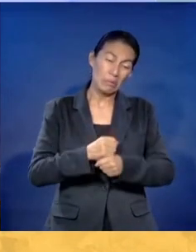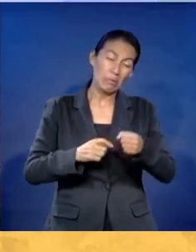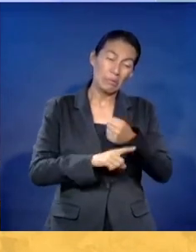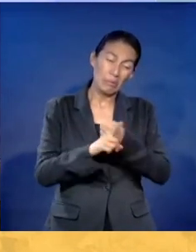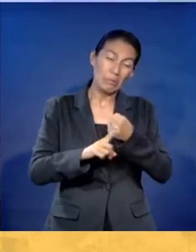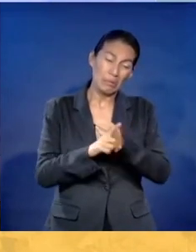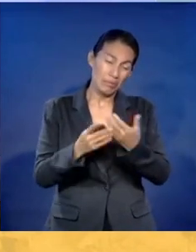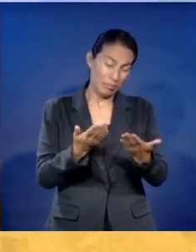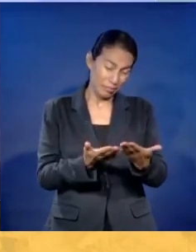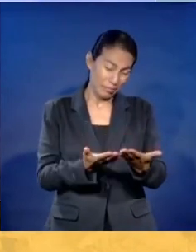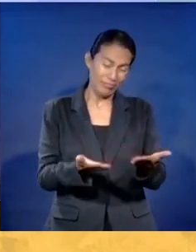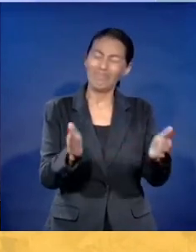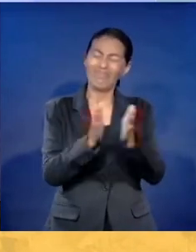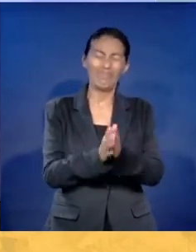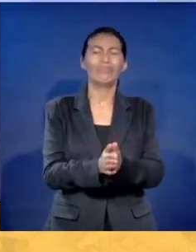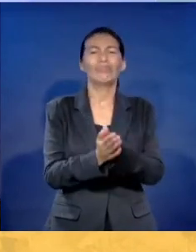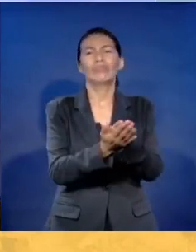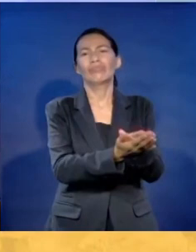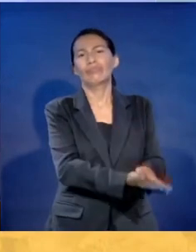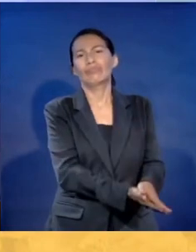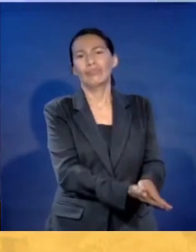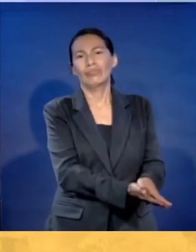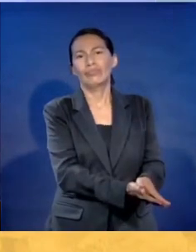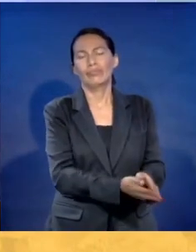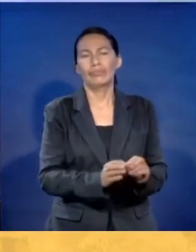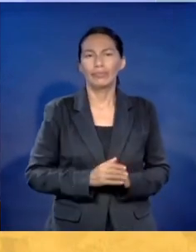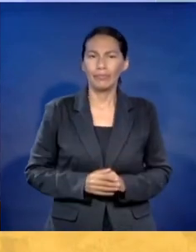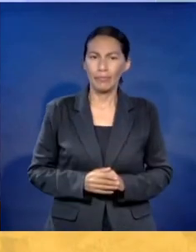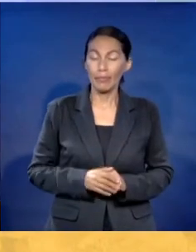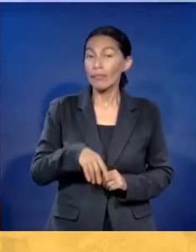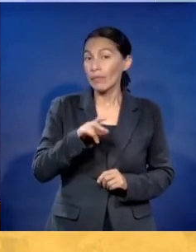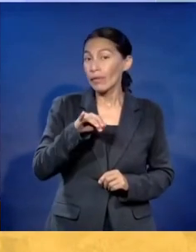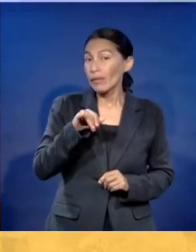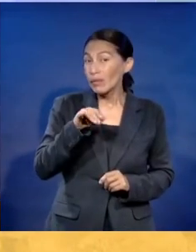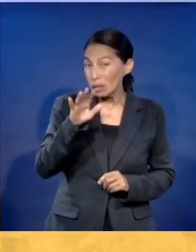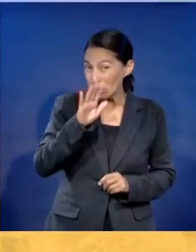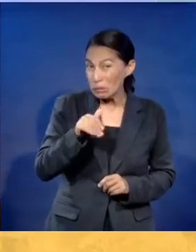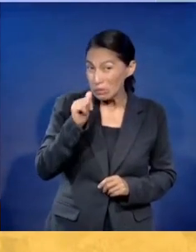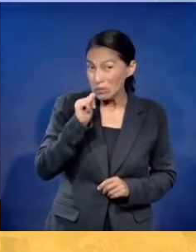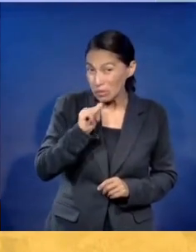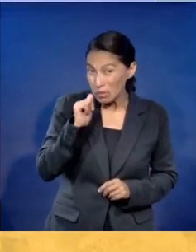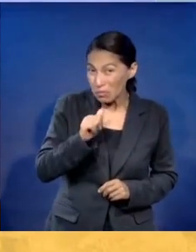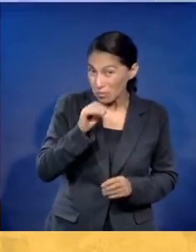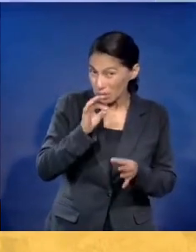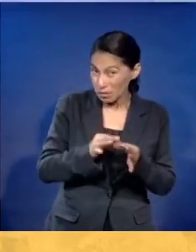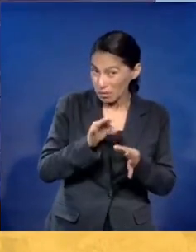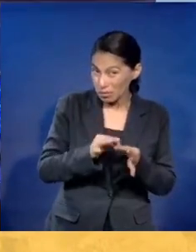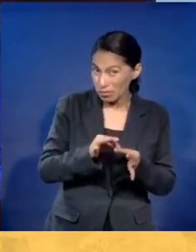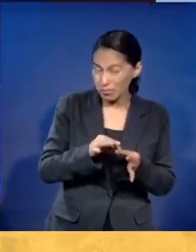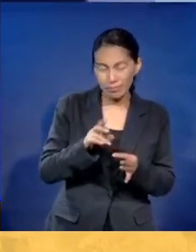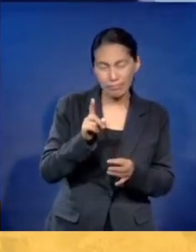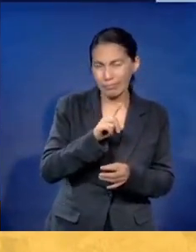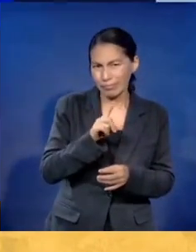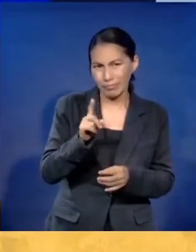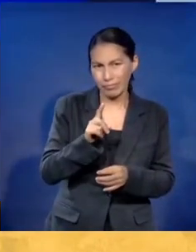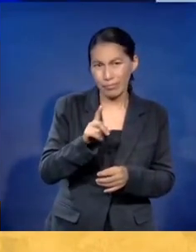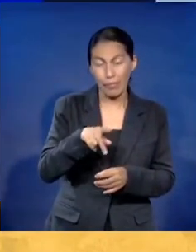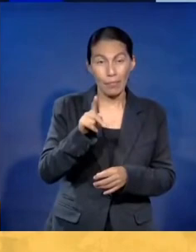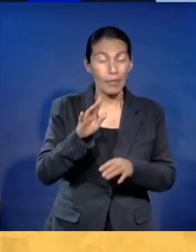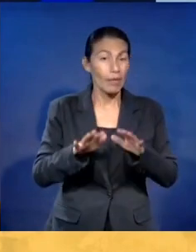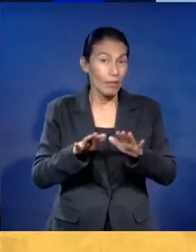no tiene que pasar así pero sí existen conflictos Esa es la tesis del libro ahora mire cuando uno es inmaduro